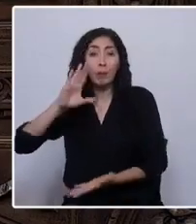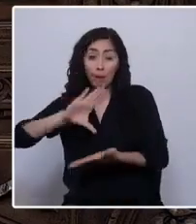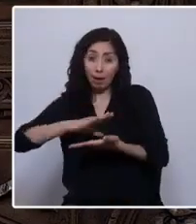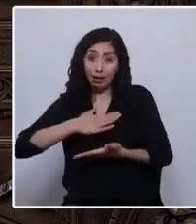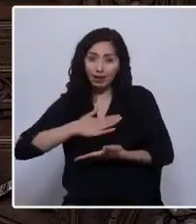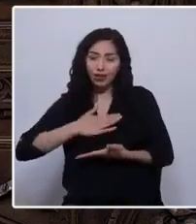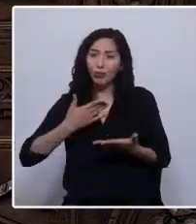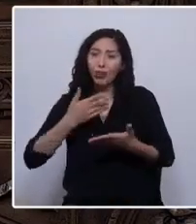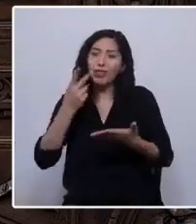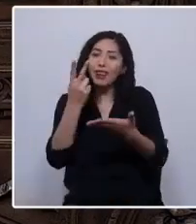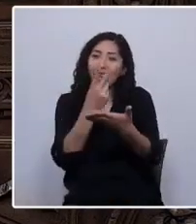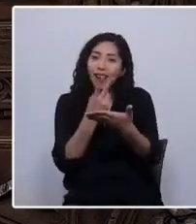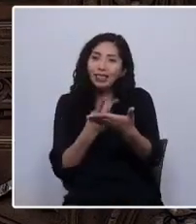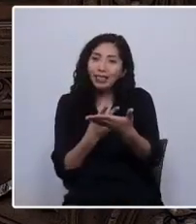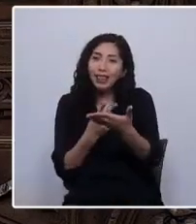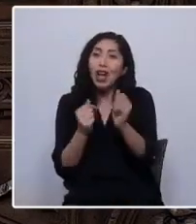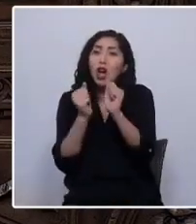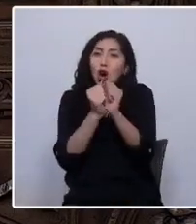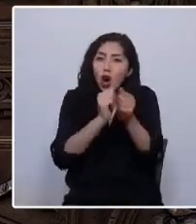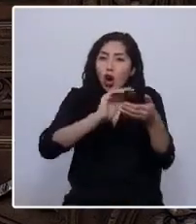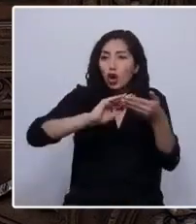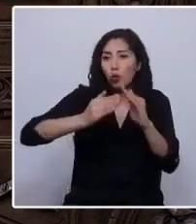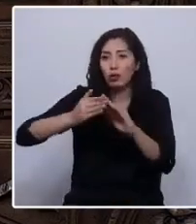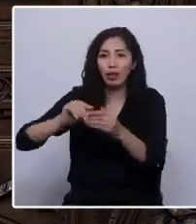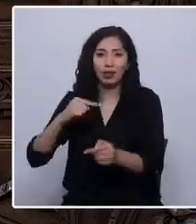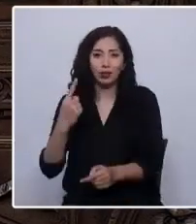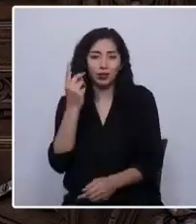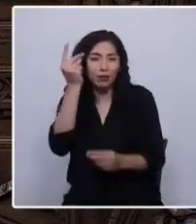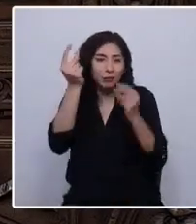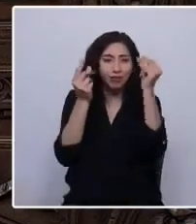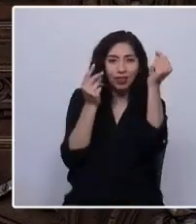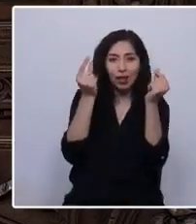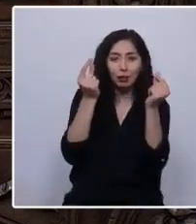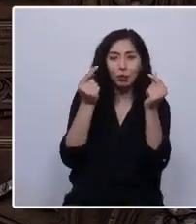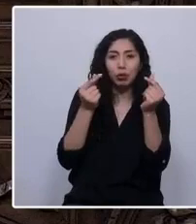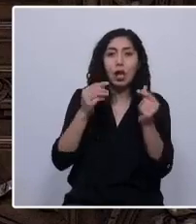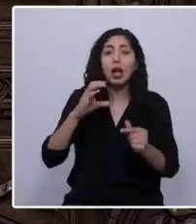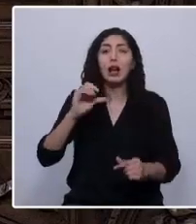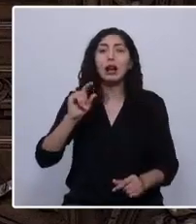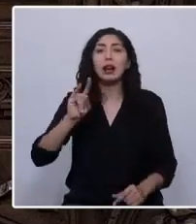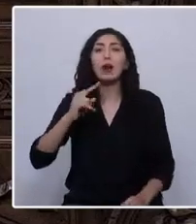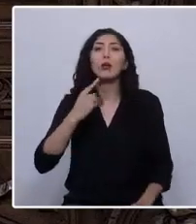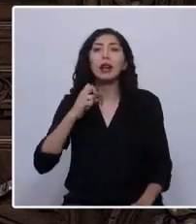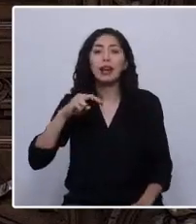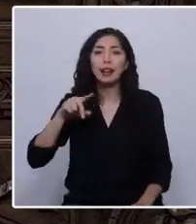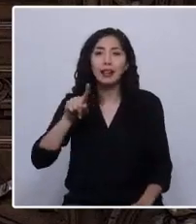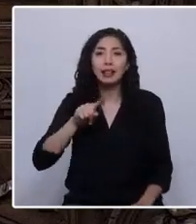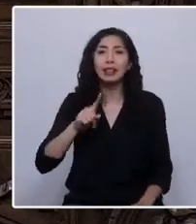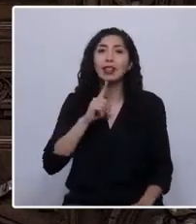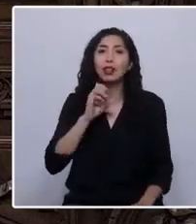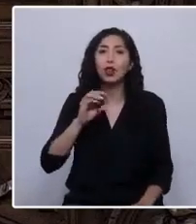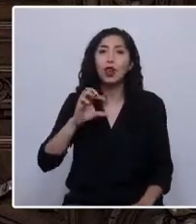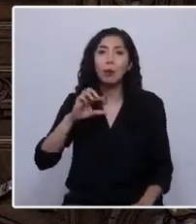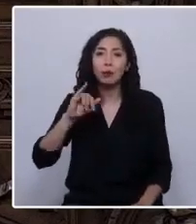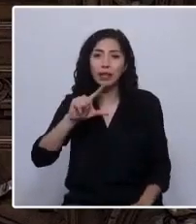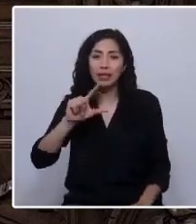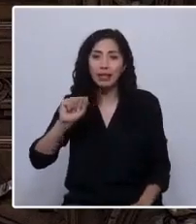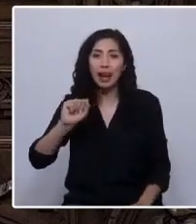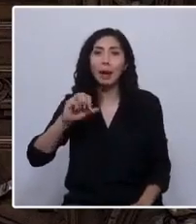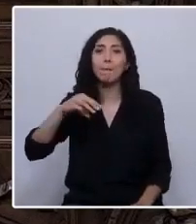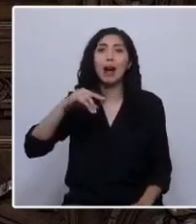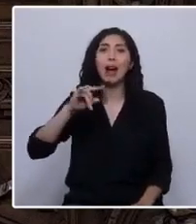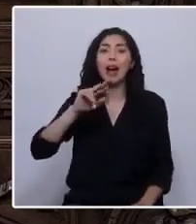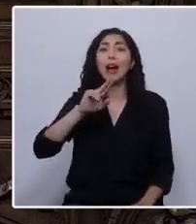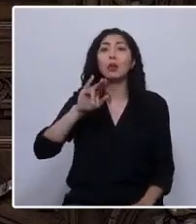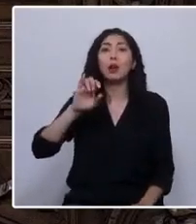junto a las comunidades con las que hemos creado. En Cauquenes, Tocopilla, Marruecos, Cataluña,